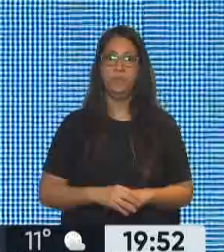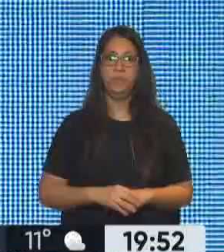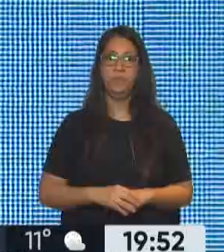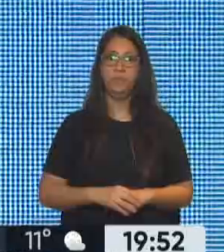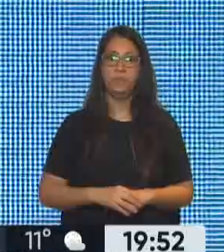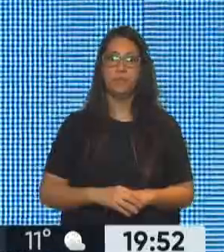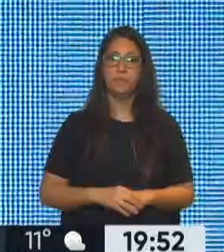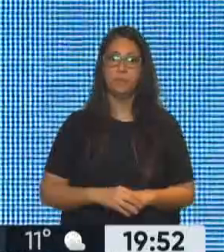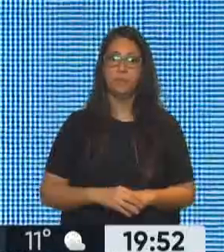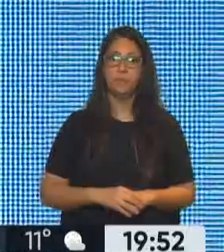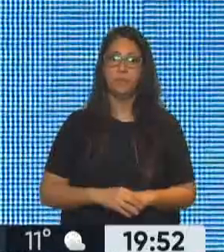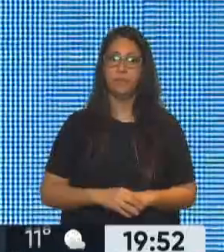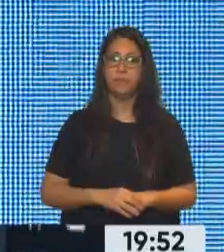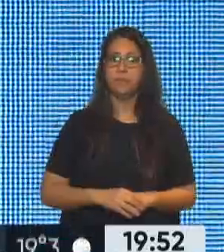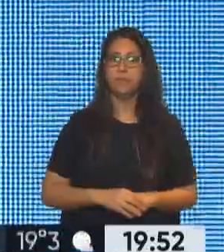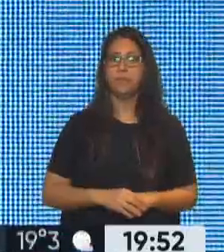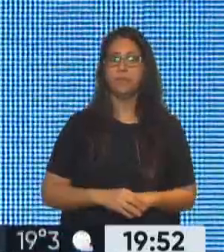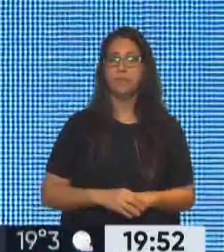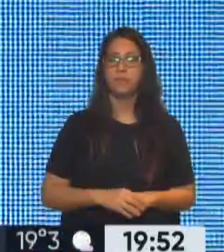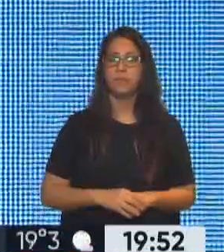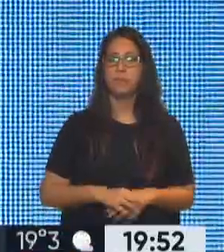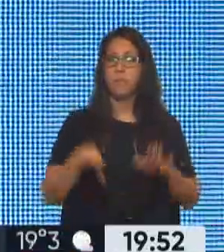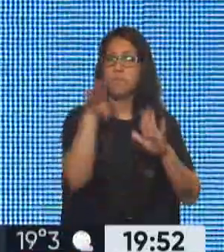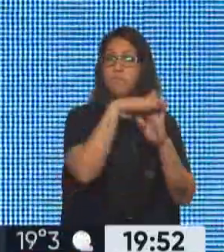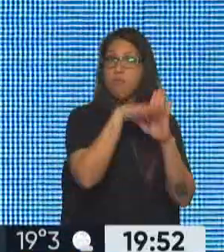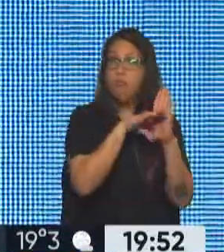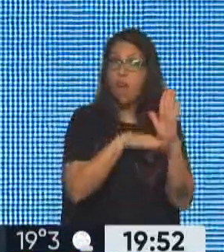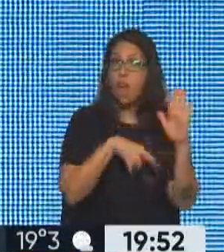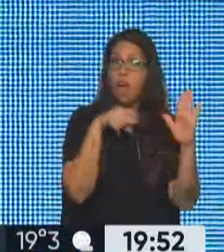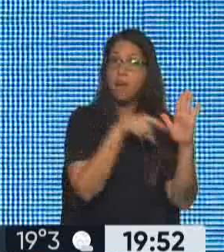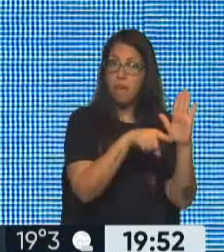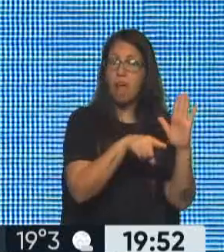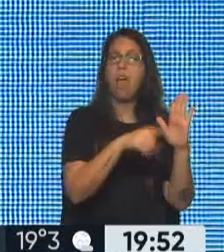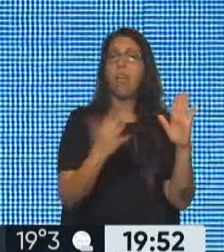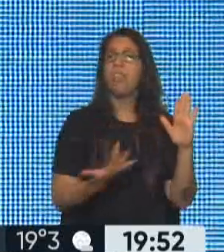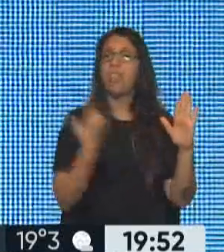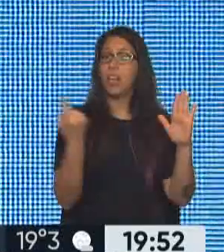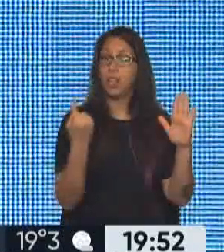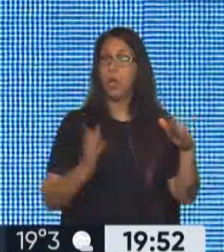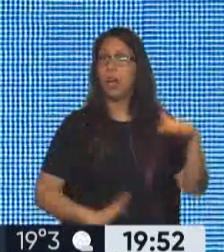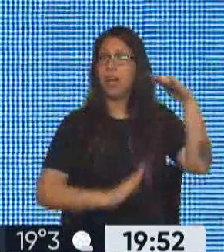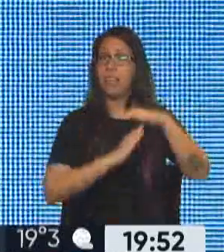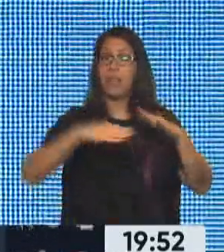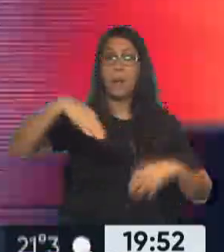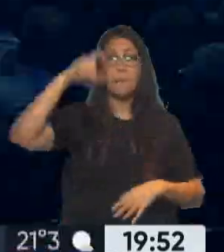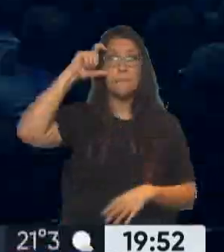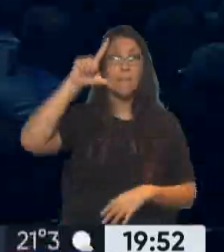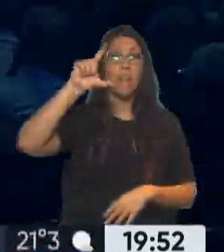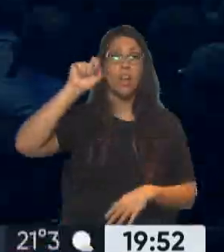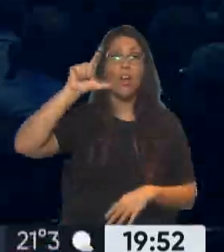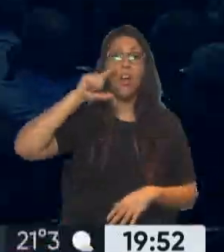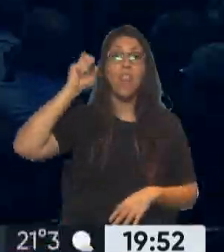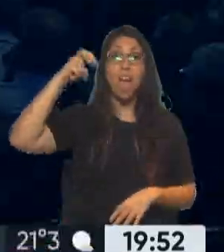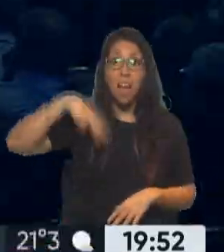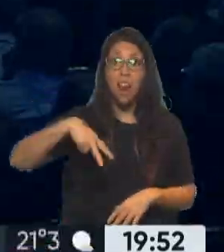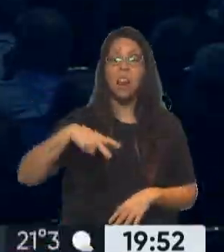Que la Fundación Mediterránea, su programa y su director, su líder, Carlos Melconian,